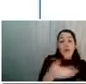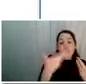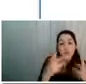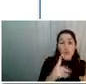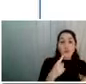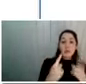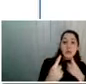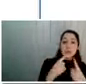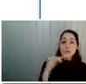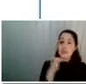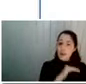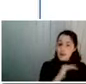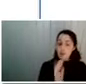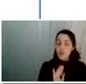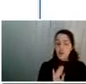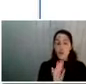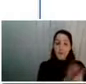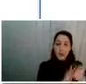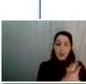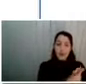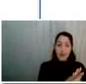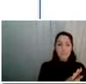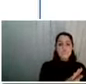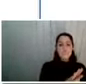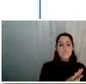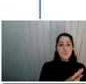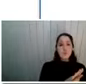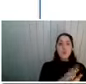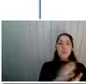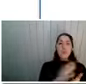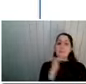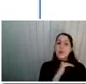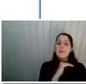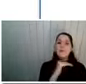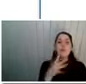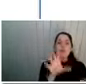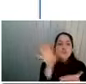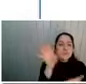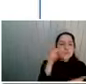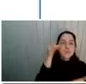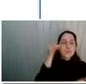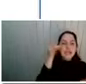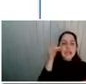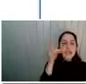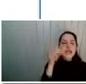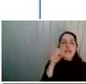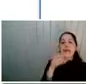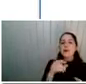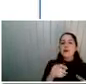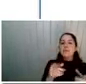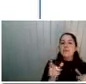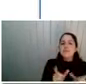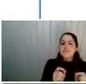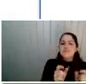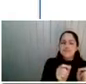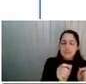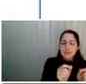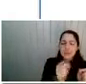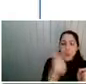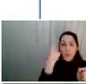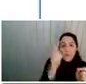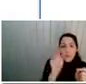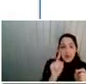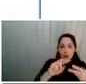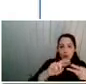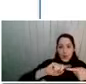test rápido que detecta el antígeno, o sea que de todas maneras detecta material del virus, pero ahora no su material genético, sino que